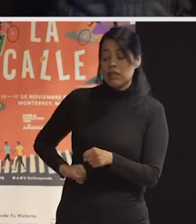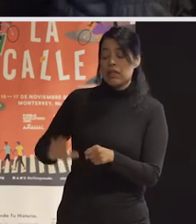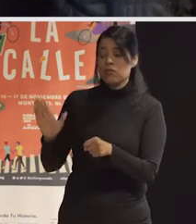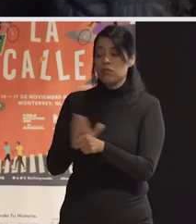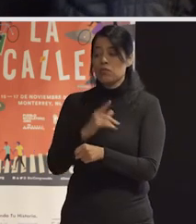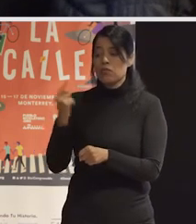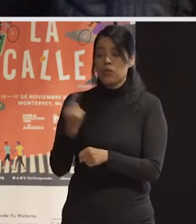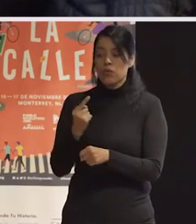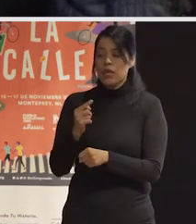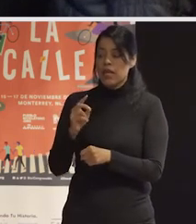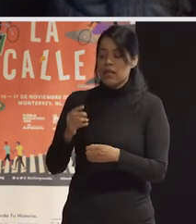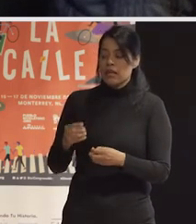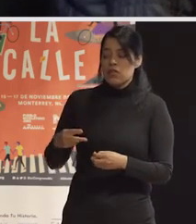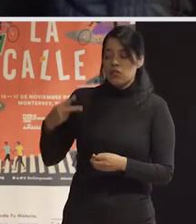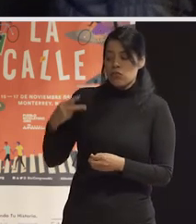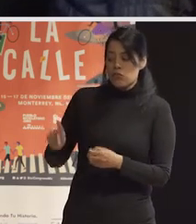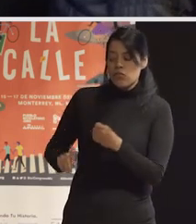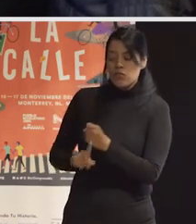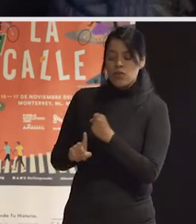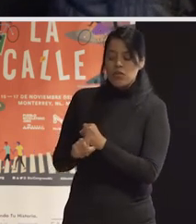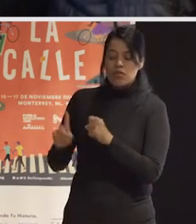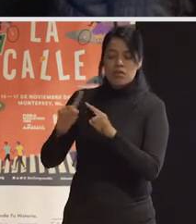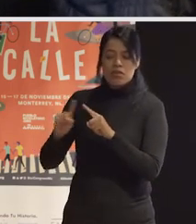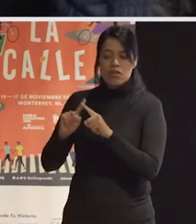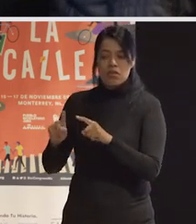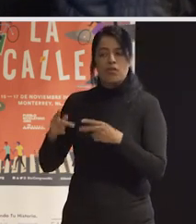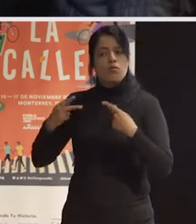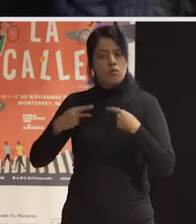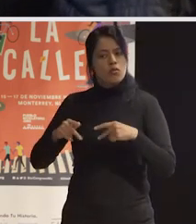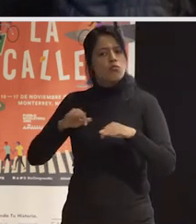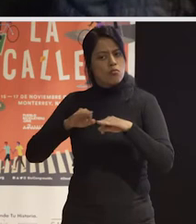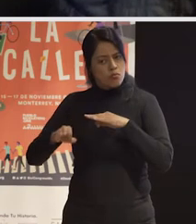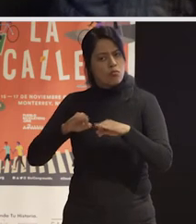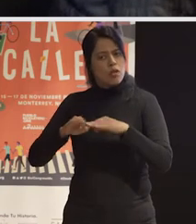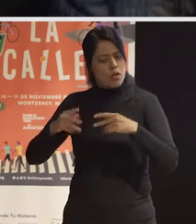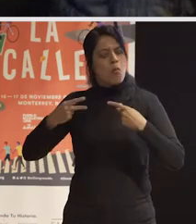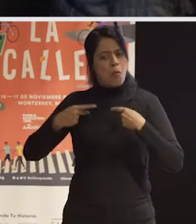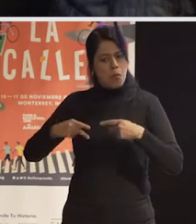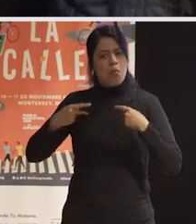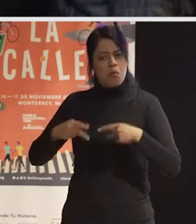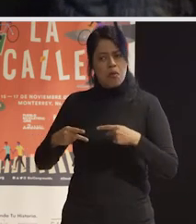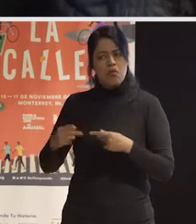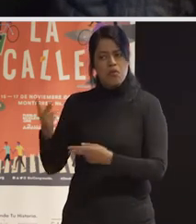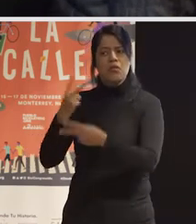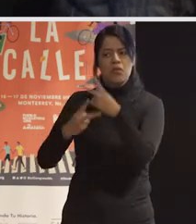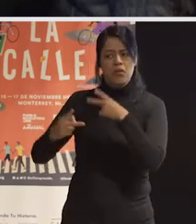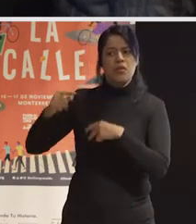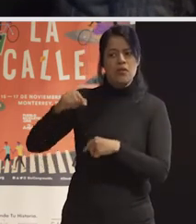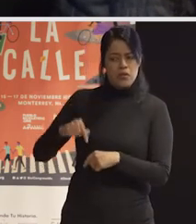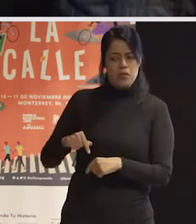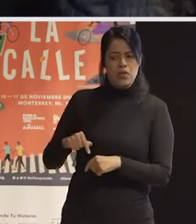vive en problemas distintos y es gente bien trabajadora es persona personas que vienen a